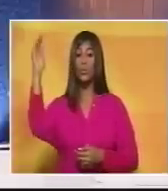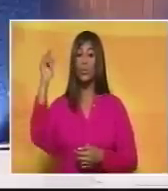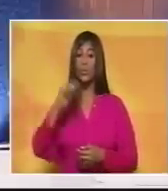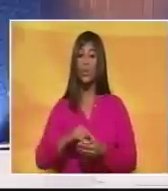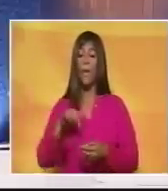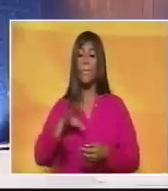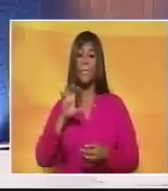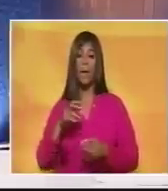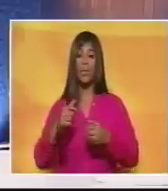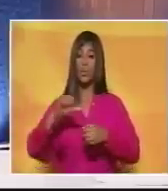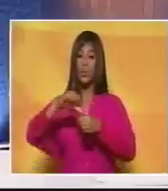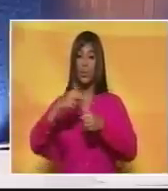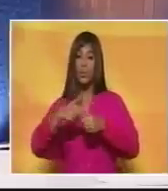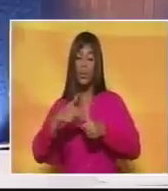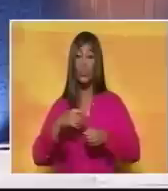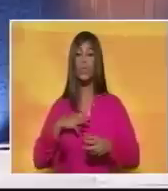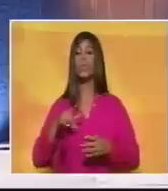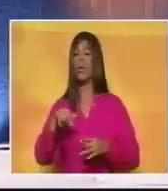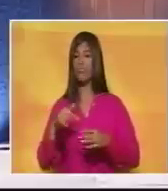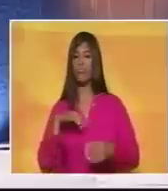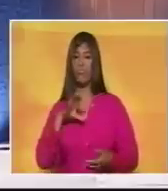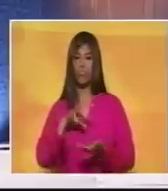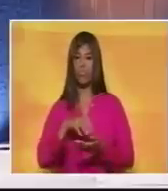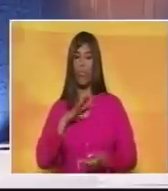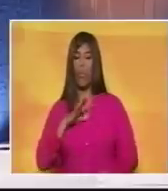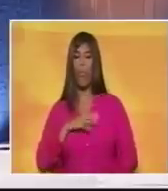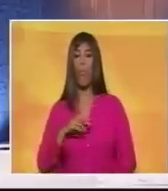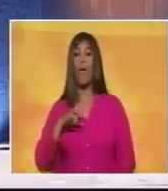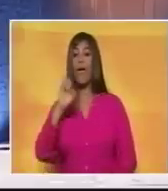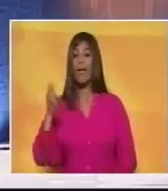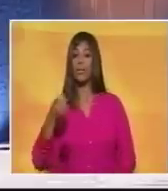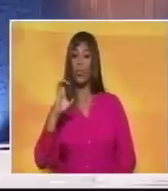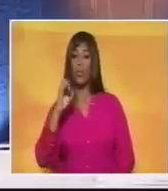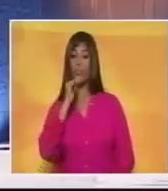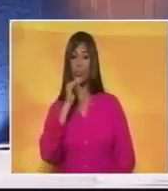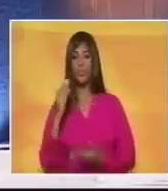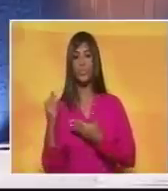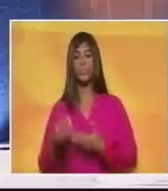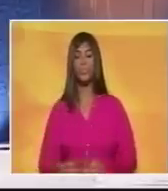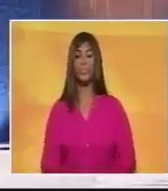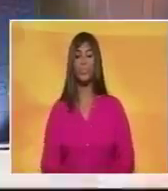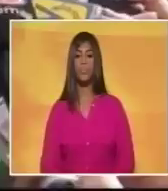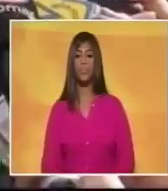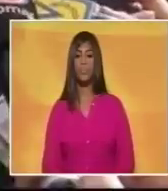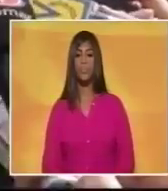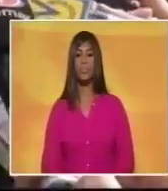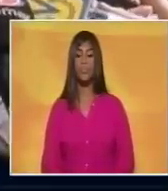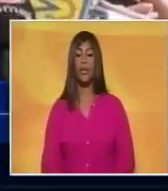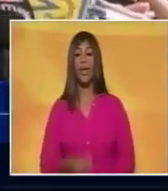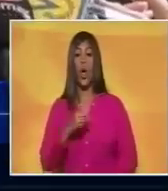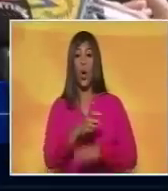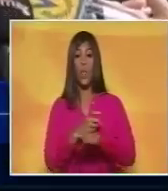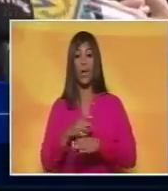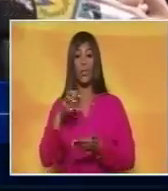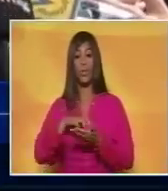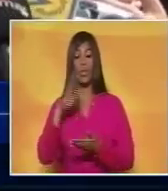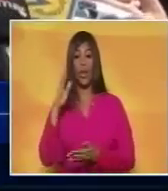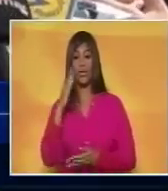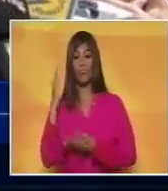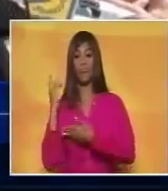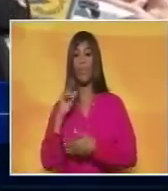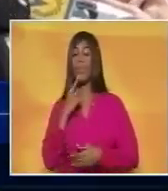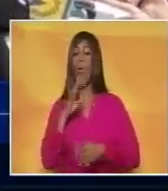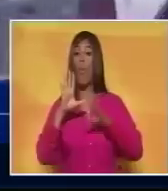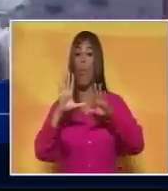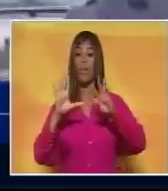regularizar el suministro de combustible en la región. Génesis Colmenares nos tiene los detalles. Adelante. Meléndez señaló que 48